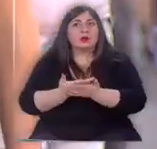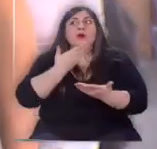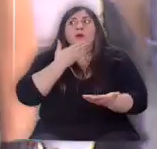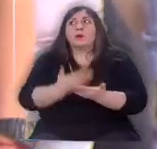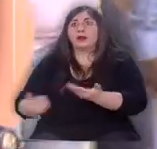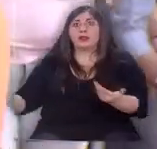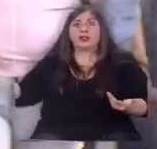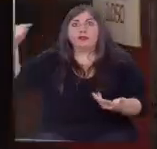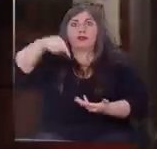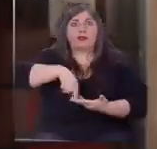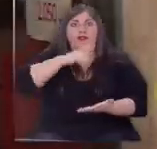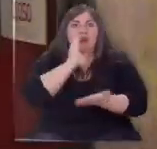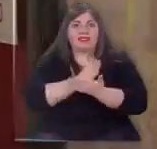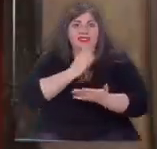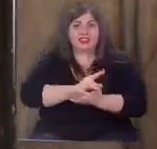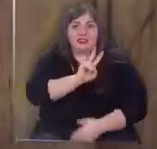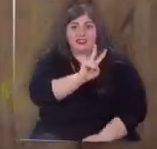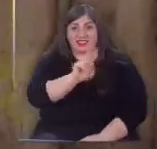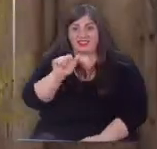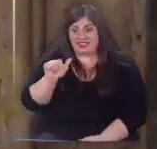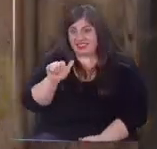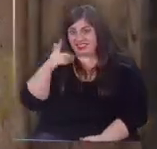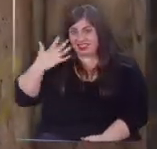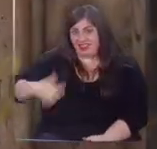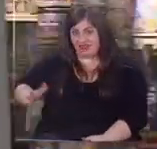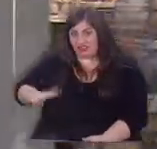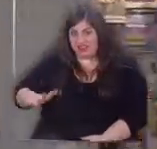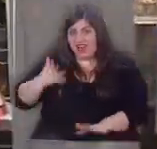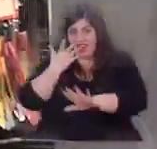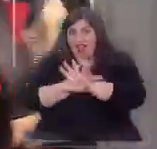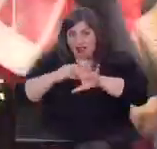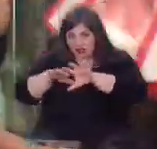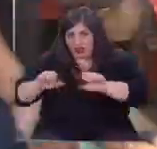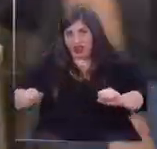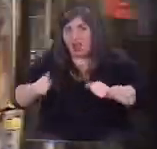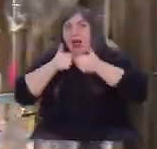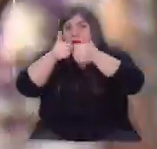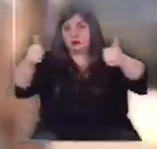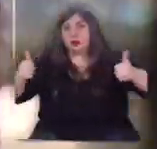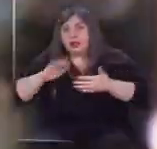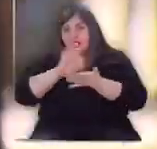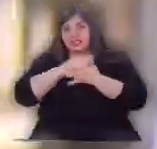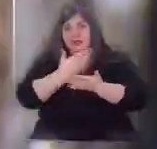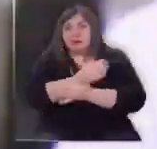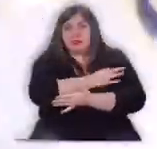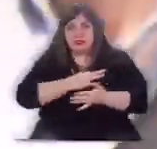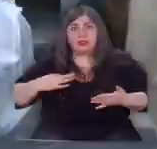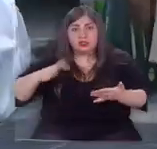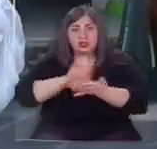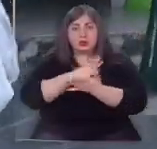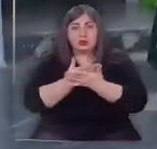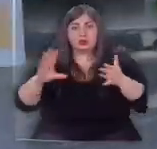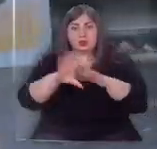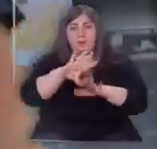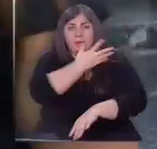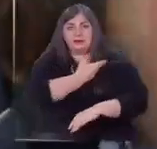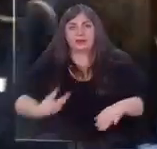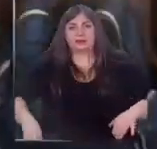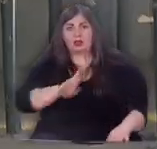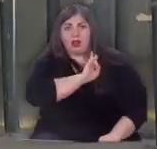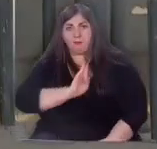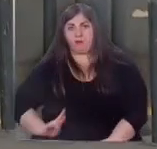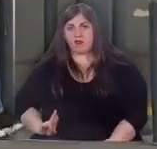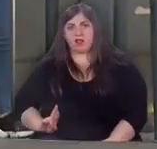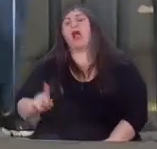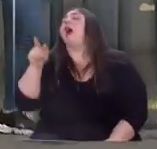a clase de los niños para el 27 de abril. Entendemos que hay una decisión que la va a tomar la autoridad sanitaria, el Ministerio de Salud, en conjunto con el Presidente de la República, pero aquí es